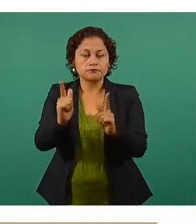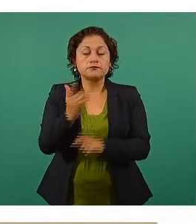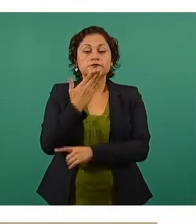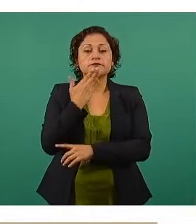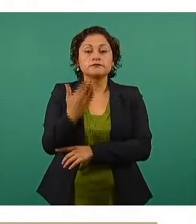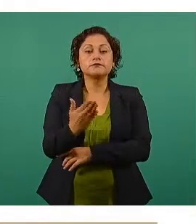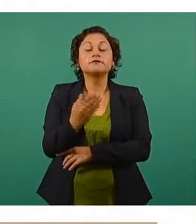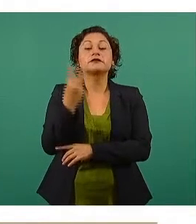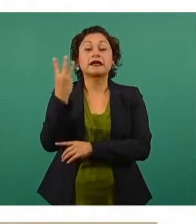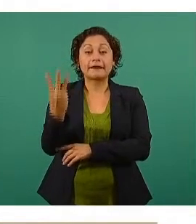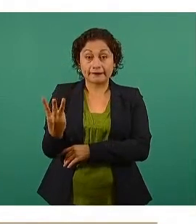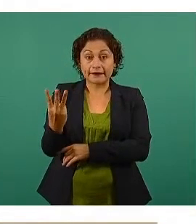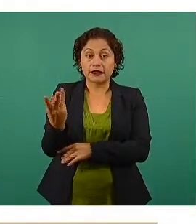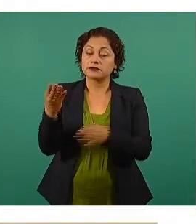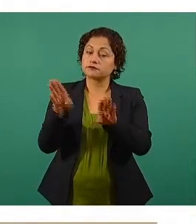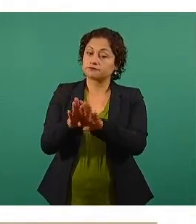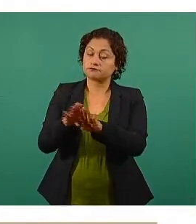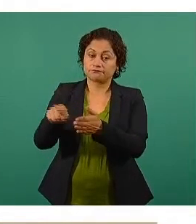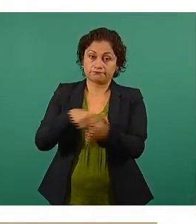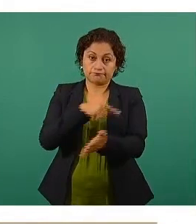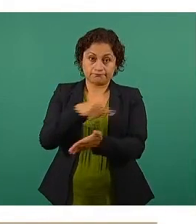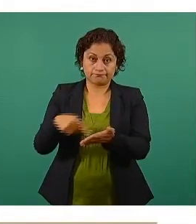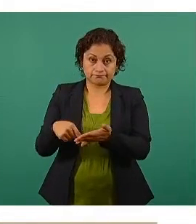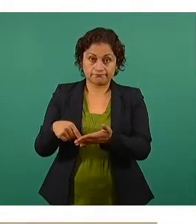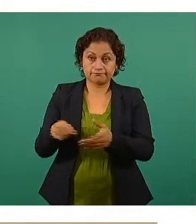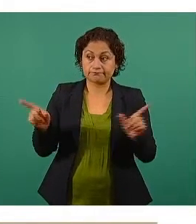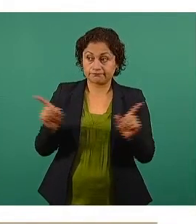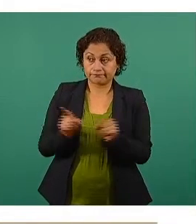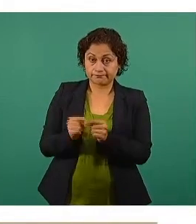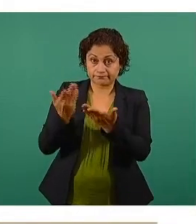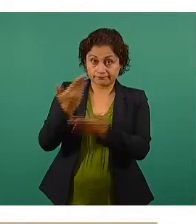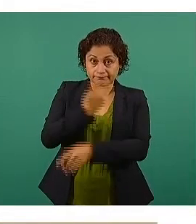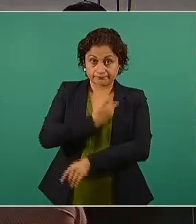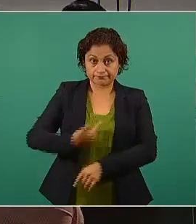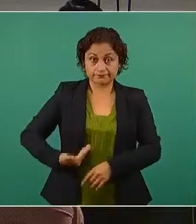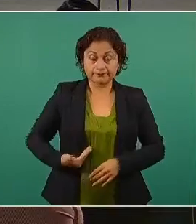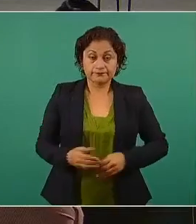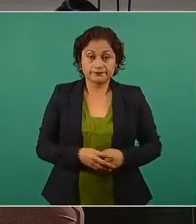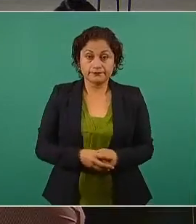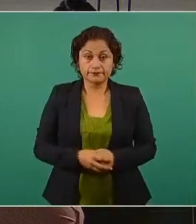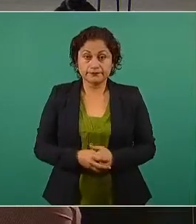verificados, 3 fueron inmovilizados. Es cuanto, señor presidente.